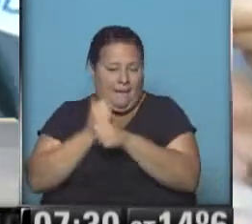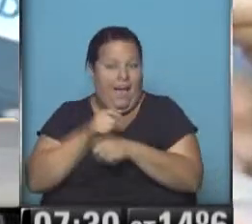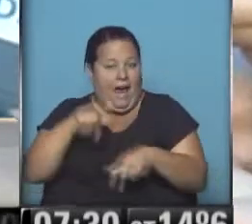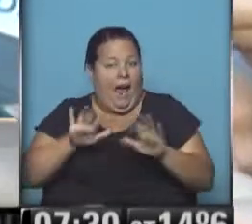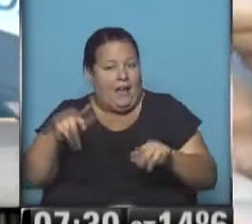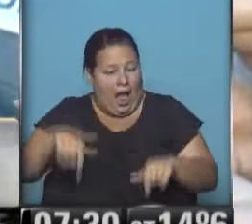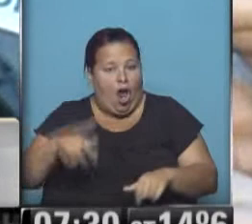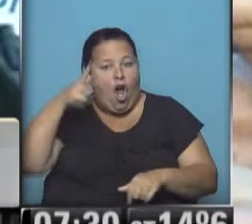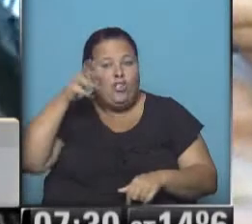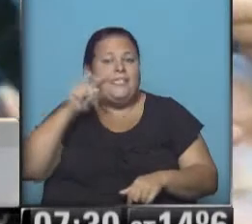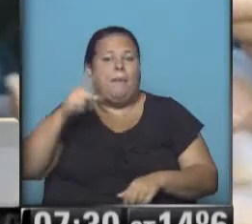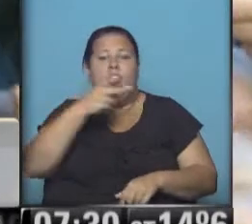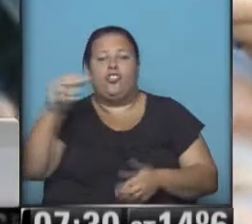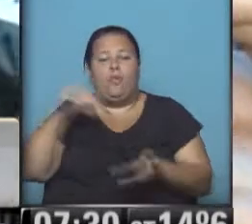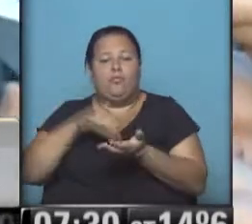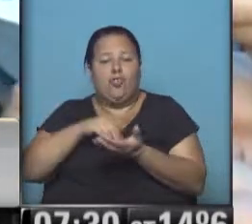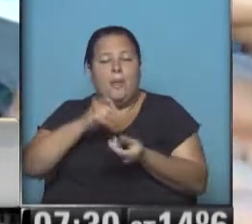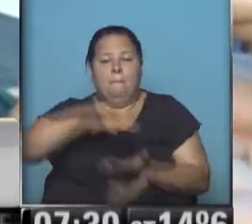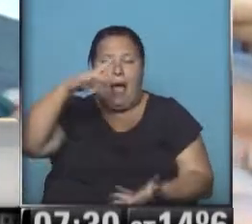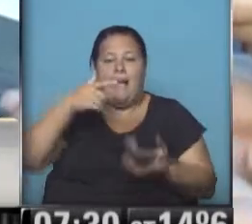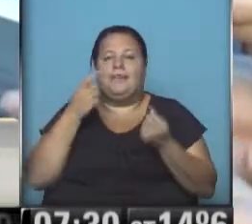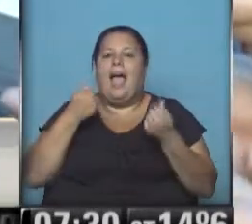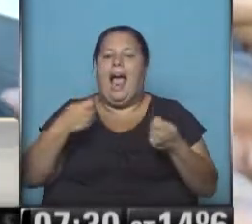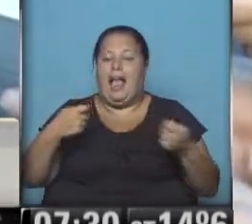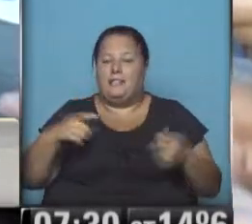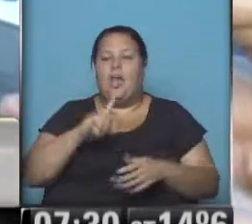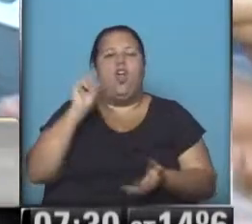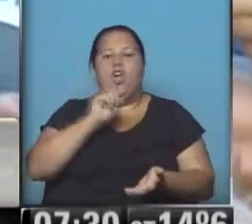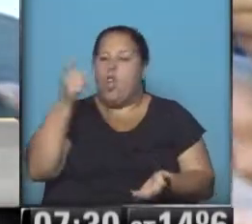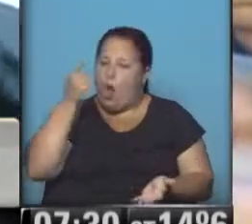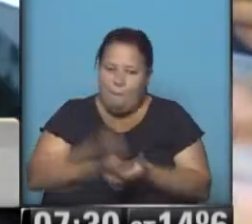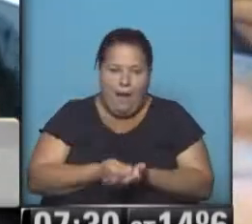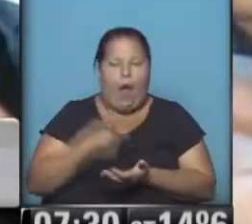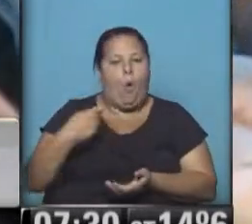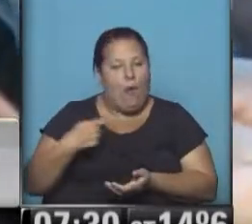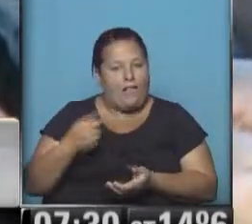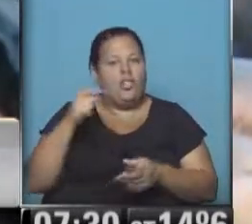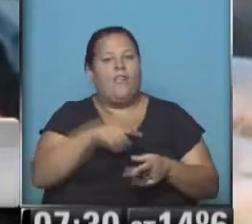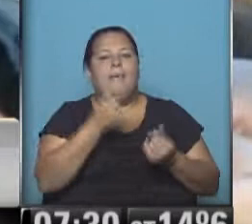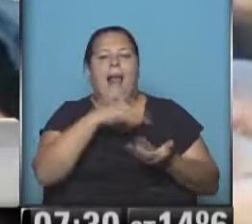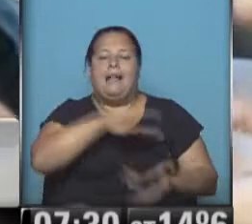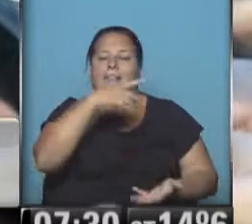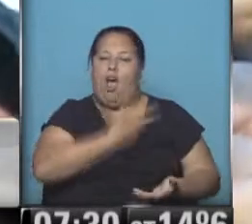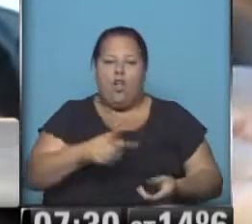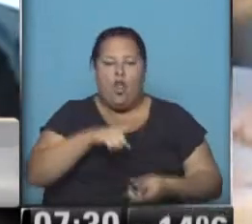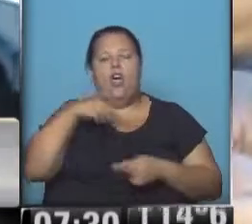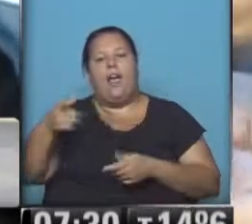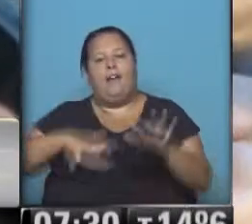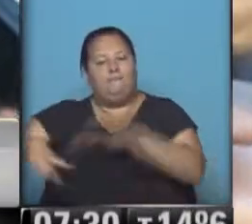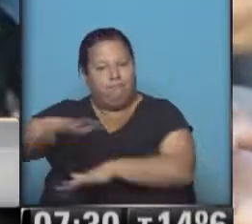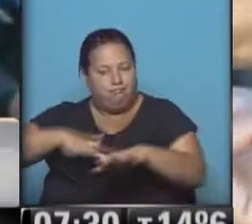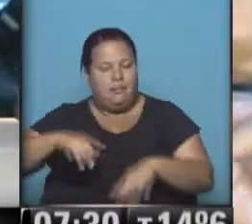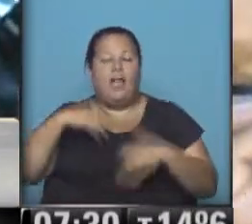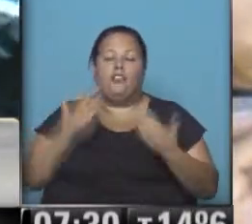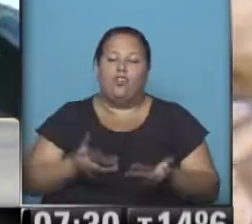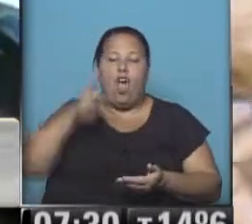está sucediendo. De 80.200 millones de fondos solidarios, vuelvo a insistir, no se pagan las jubilaciones con el fondo solidario, se pagan con el flujo, con